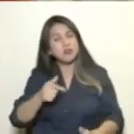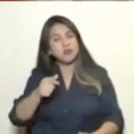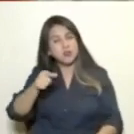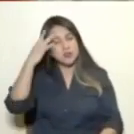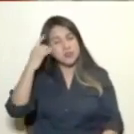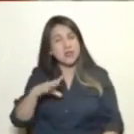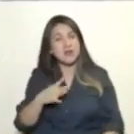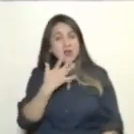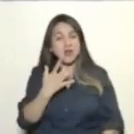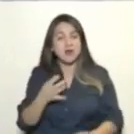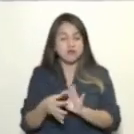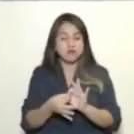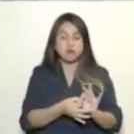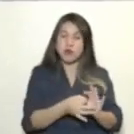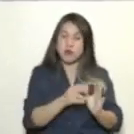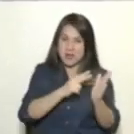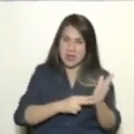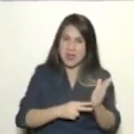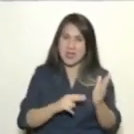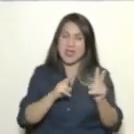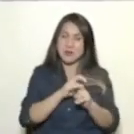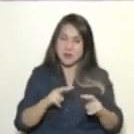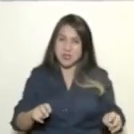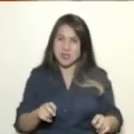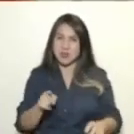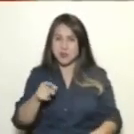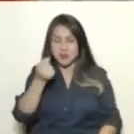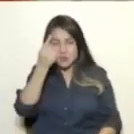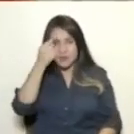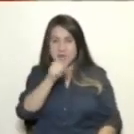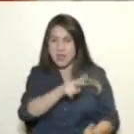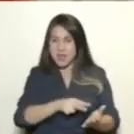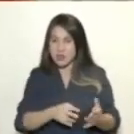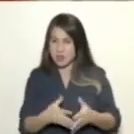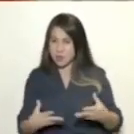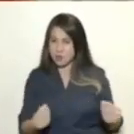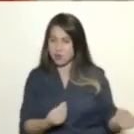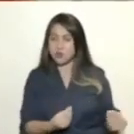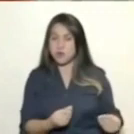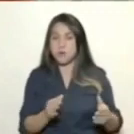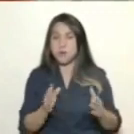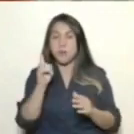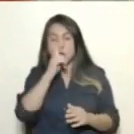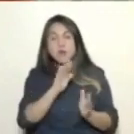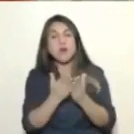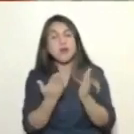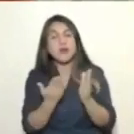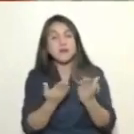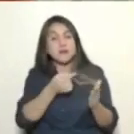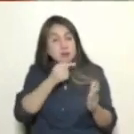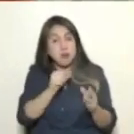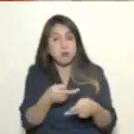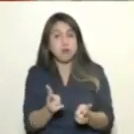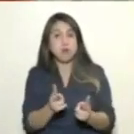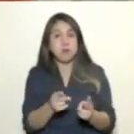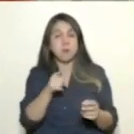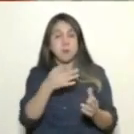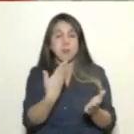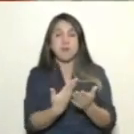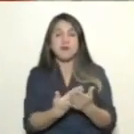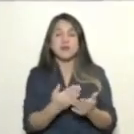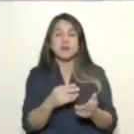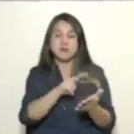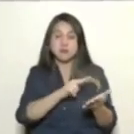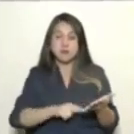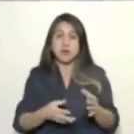lee, aparte de buscar en internet, pero lee, investiga, yo sé que lee mucho. Está leyendo los últimos libros que salieron y está... Eso es lo bueno, que